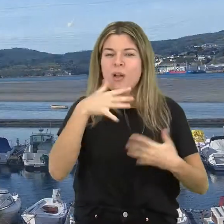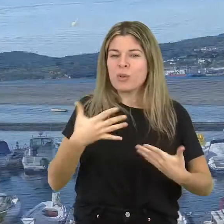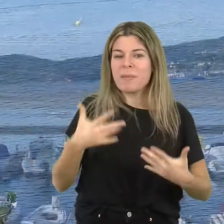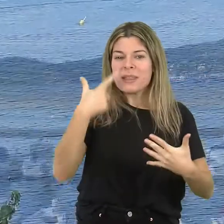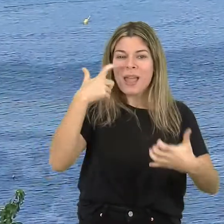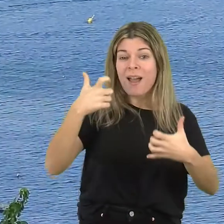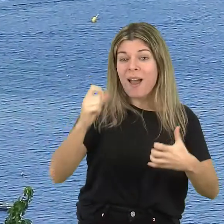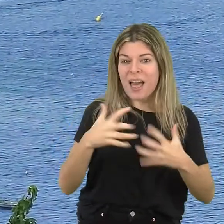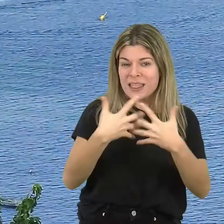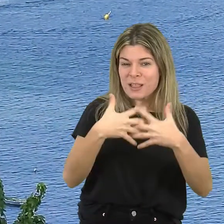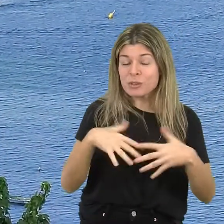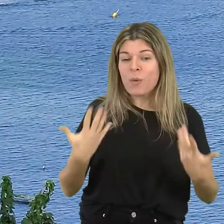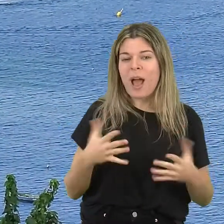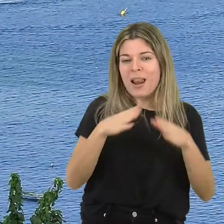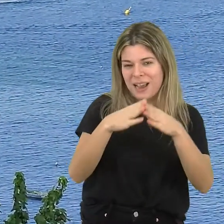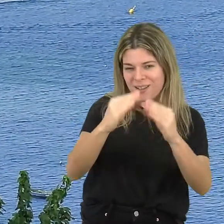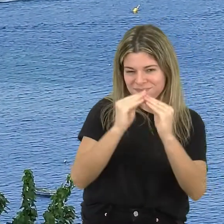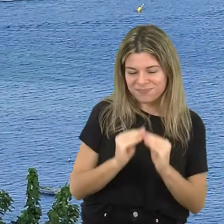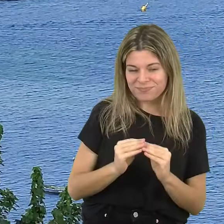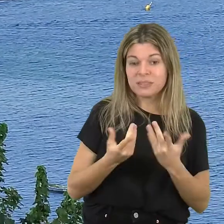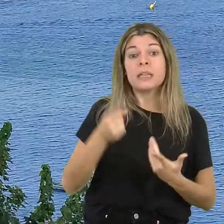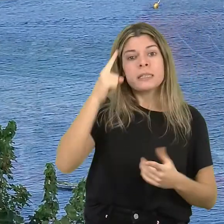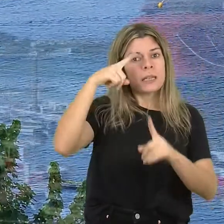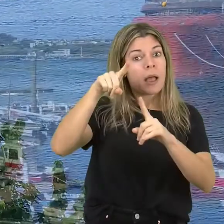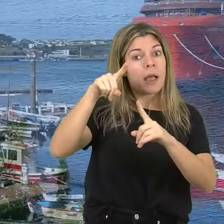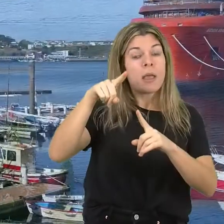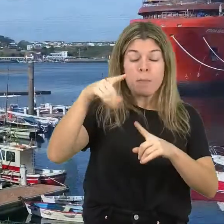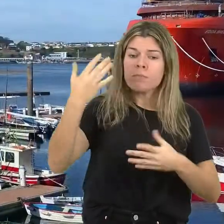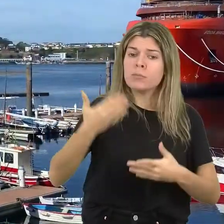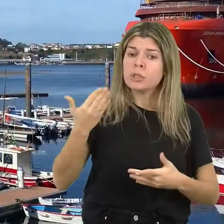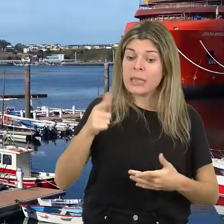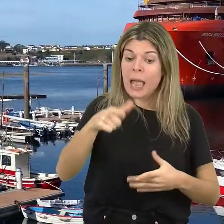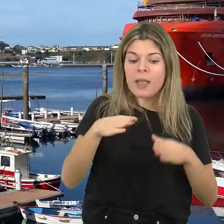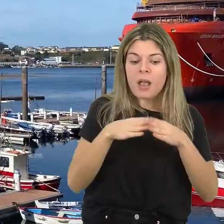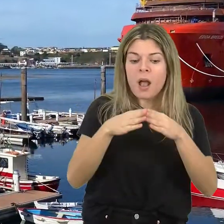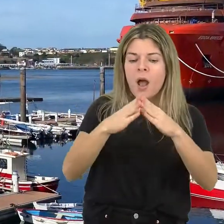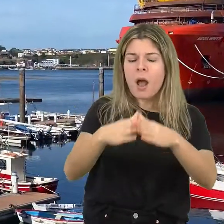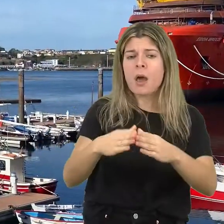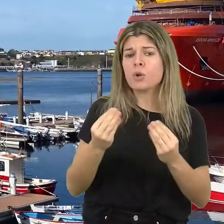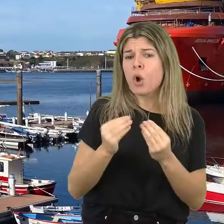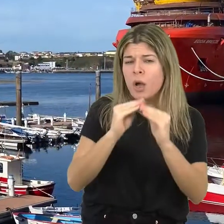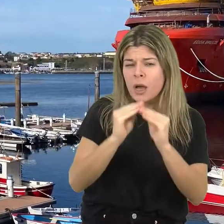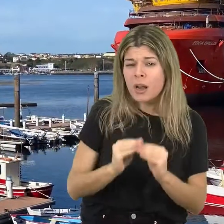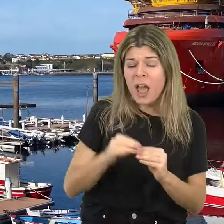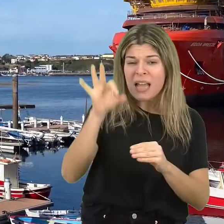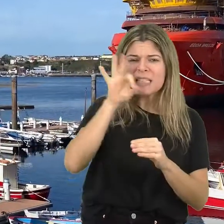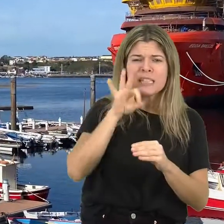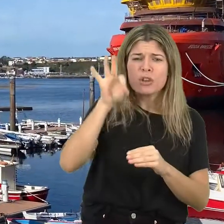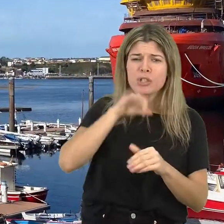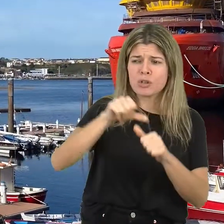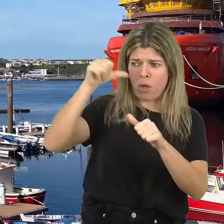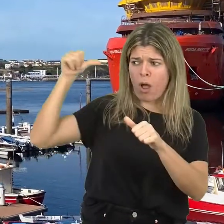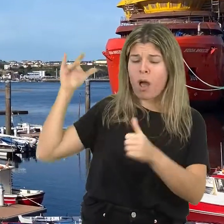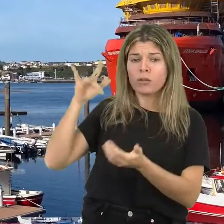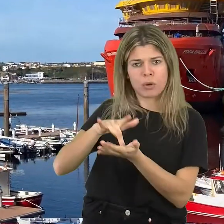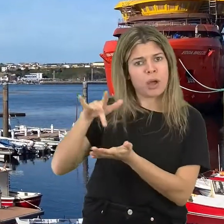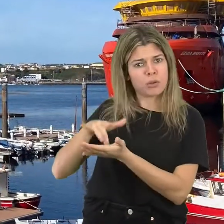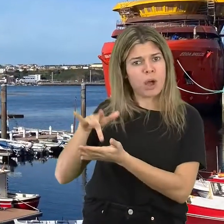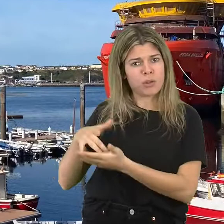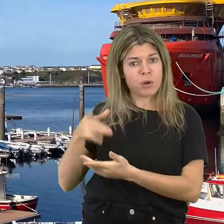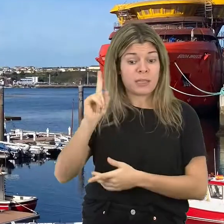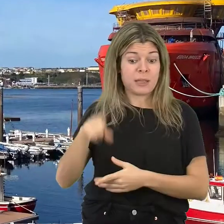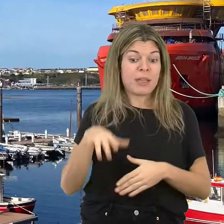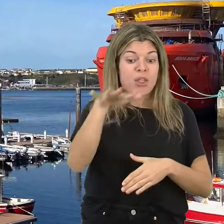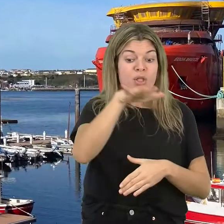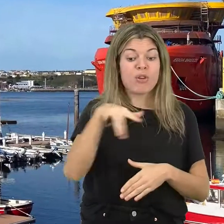es la construcción naval. Debes saber que la construcción naval en la ría de Leo se remonta varios siglos atrás. De hecho, en los astilleros